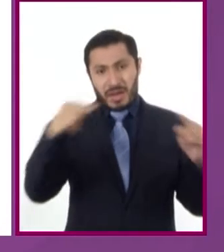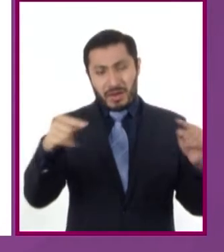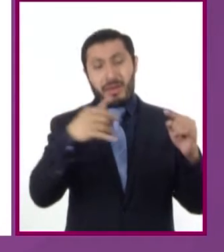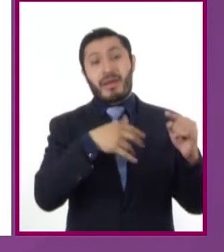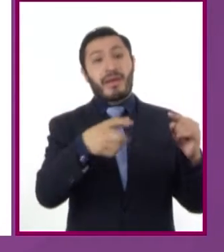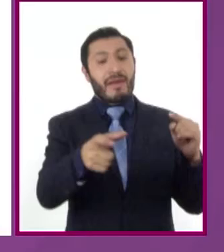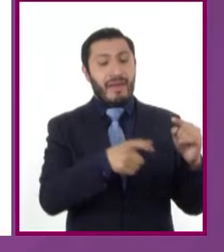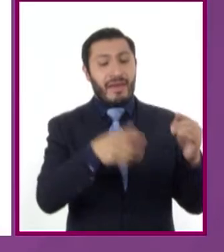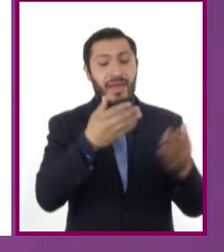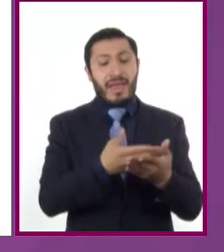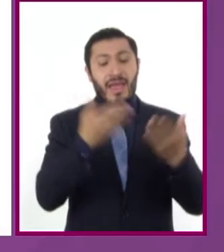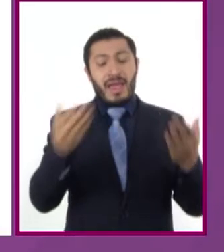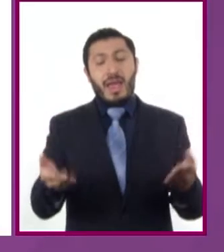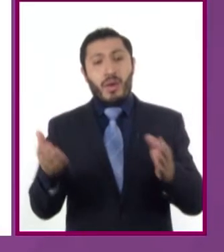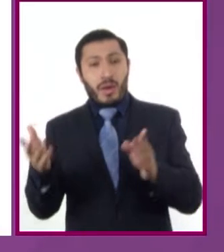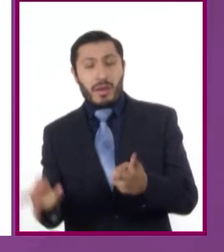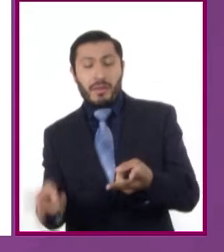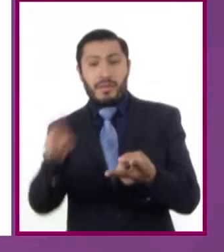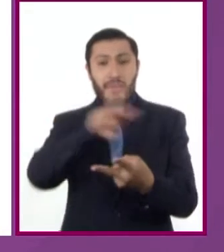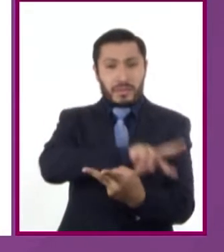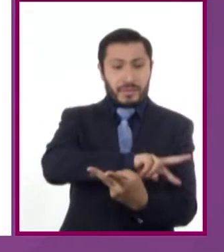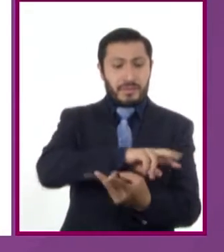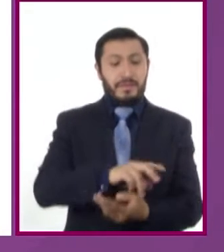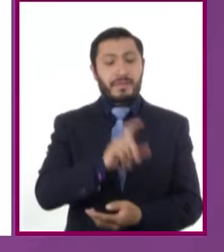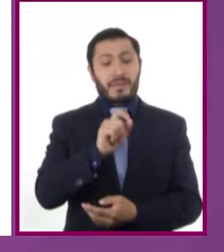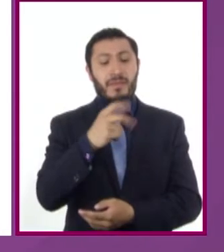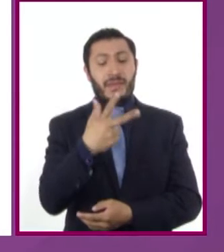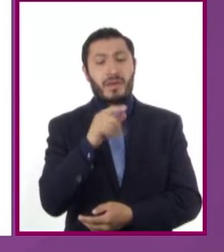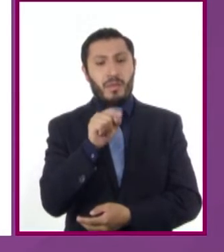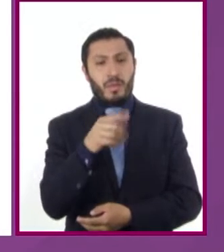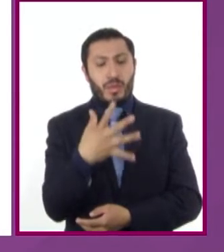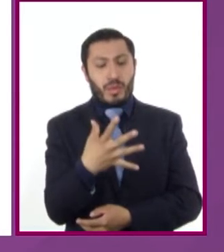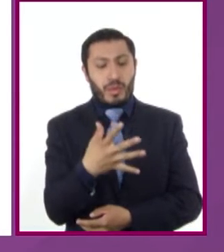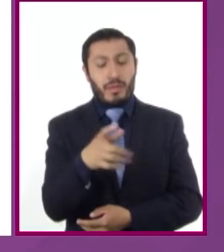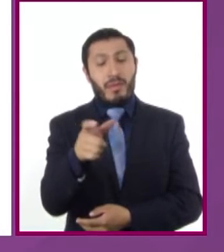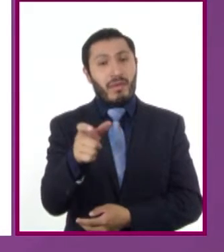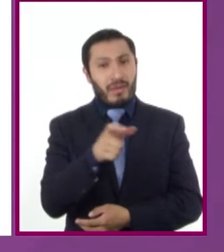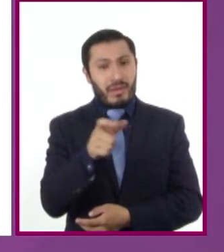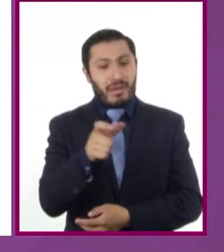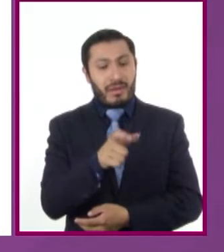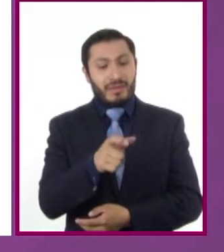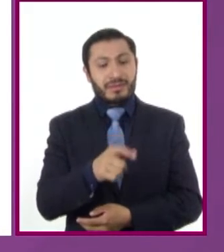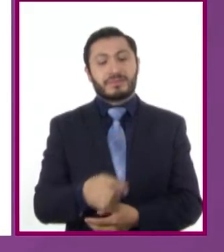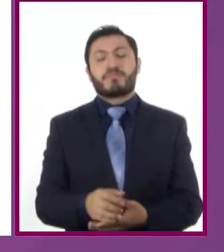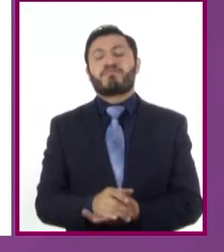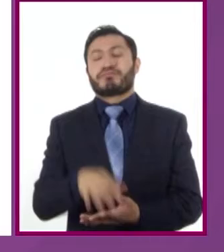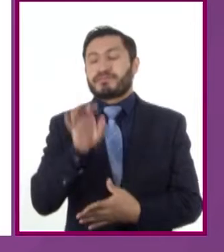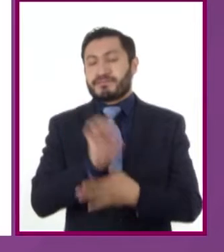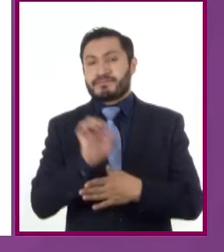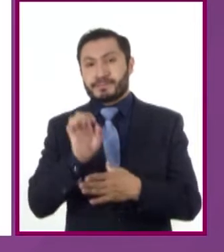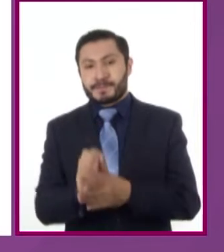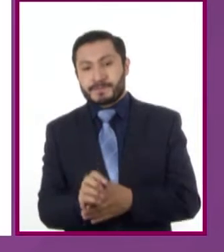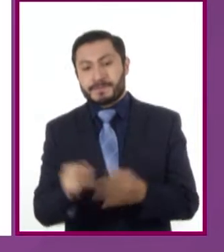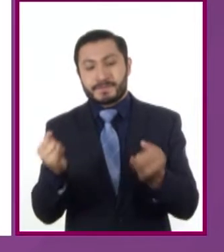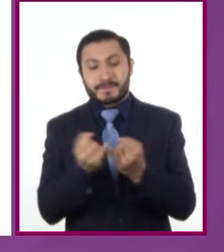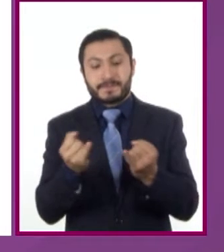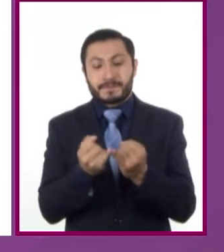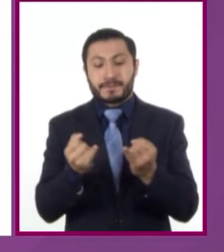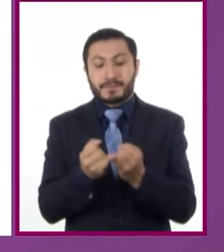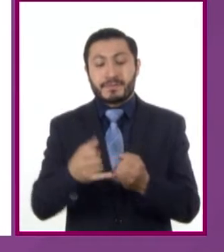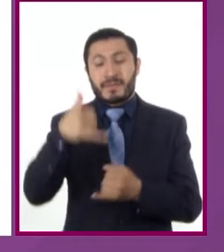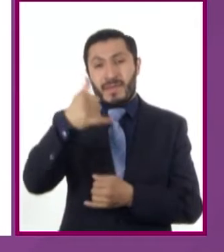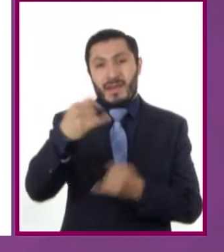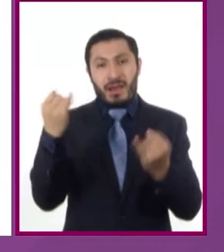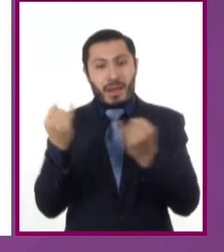del signo igual, multiplicando a 28.5. Por lo tanto, nos queda la expresión